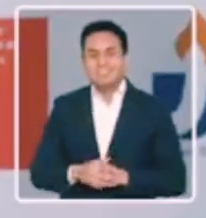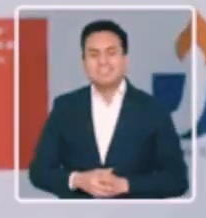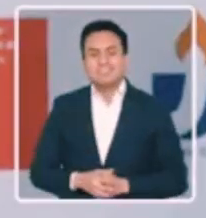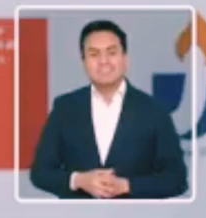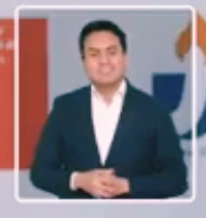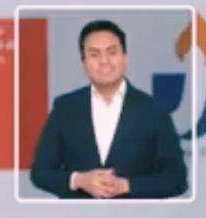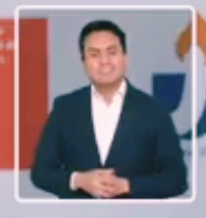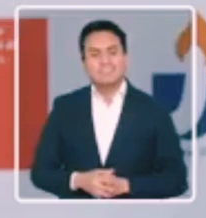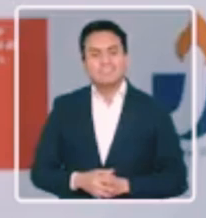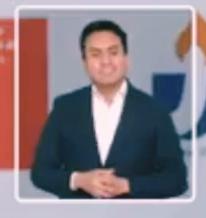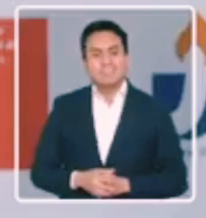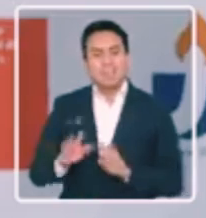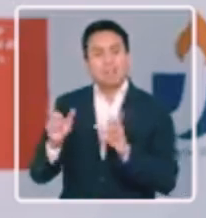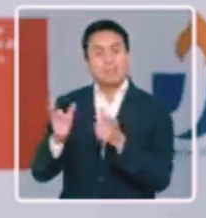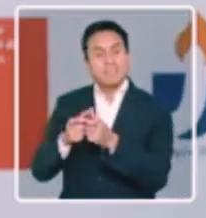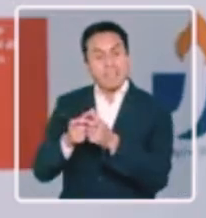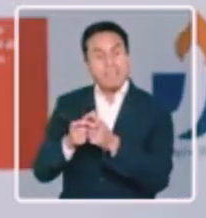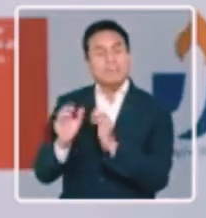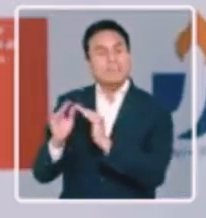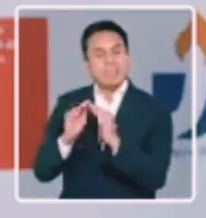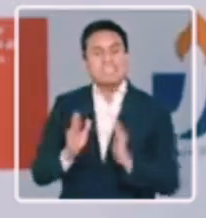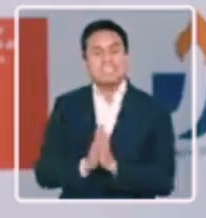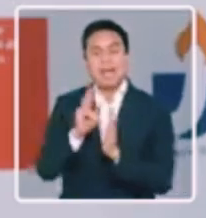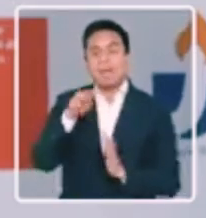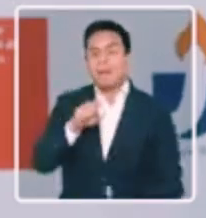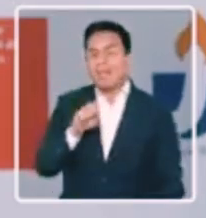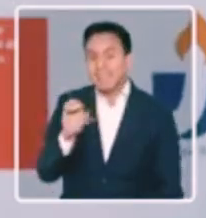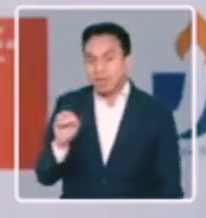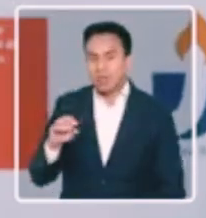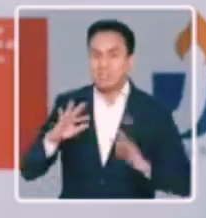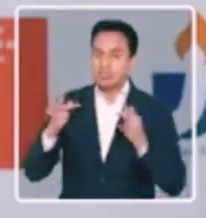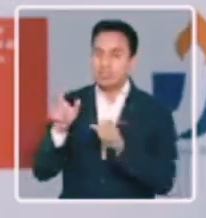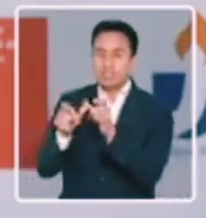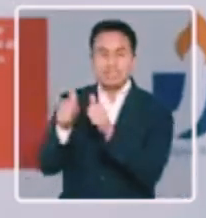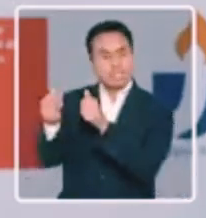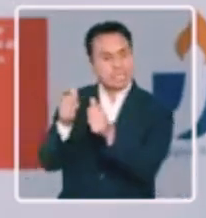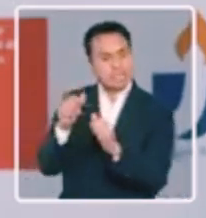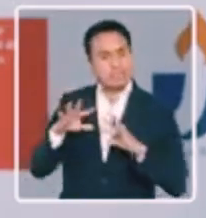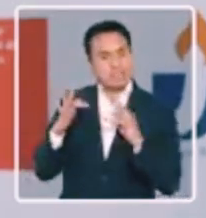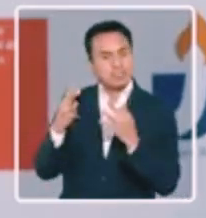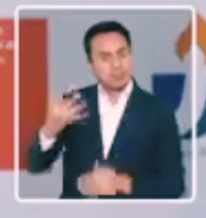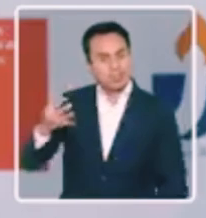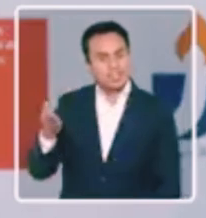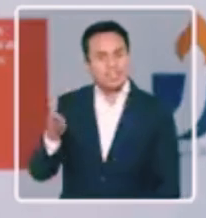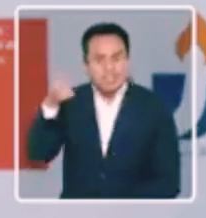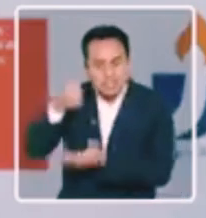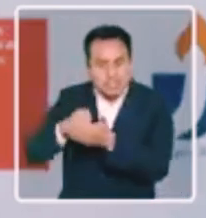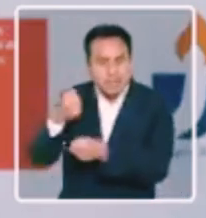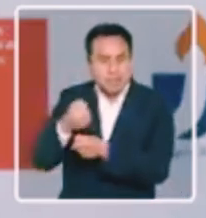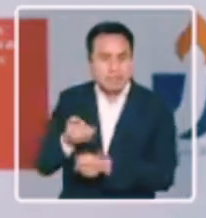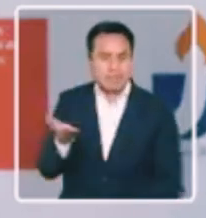colegio Ah para el comité de vivienda San Mateo felicitaciones a las dirigenta felicitaciones a dirigentes por la